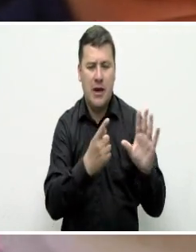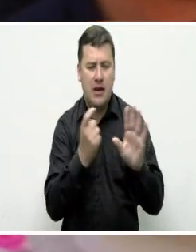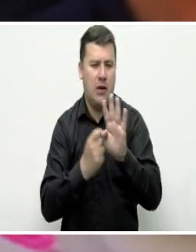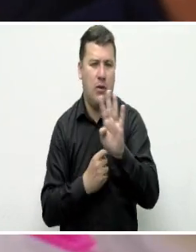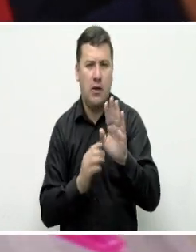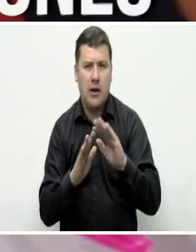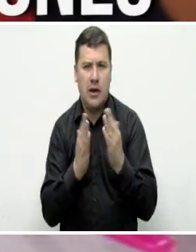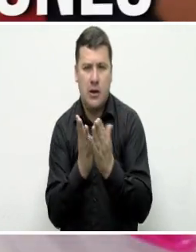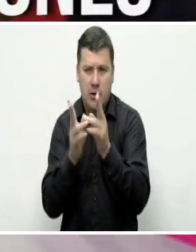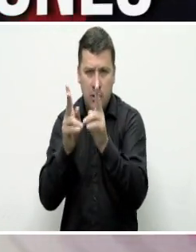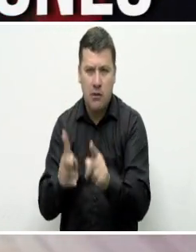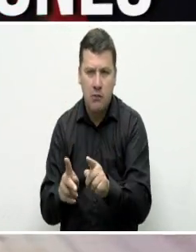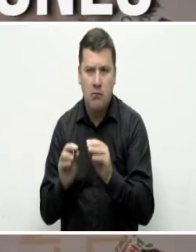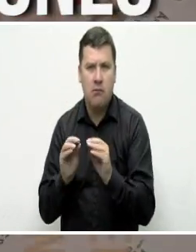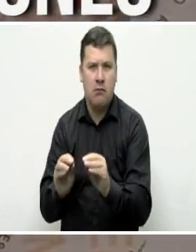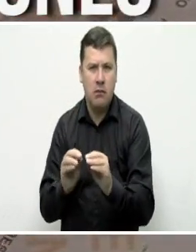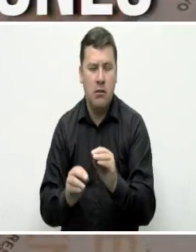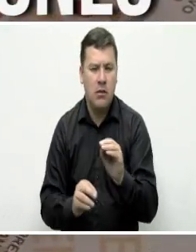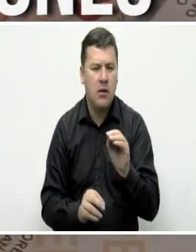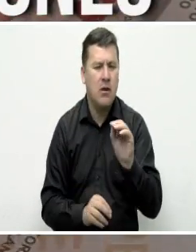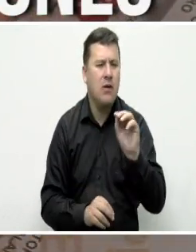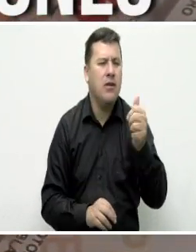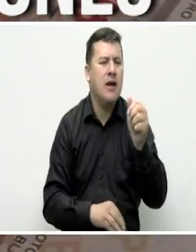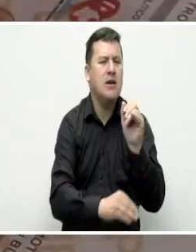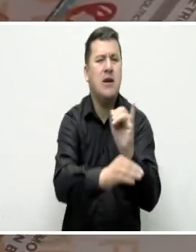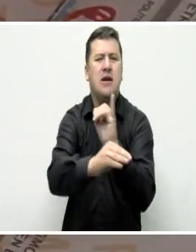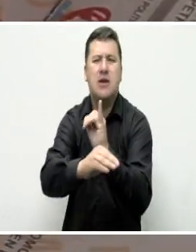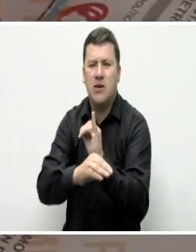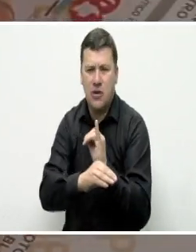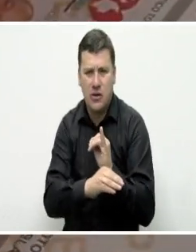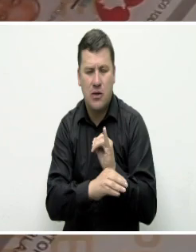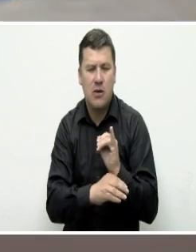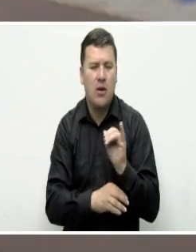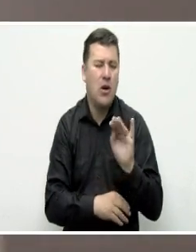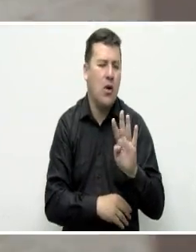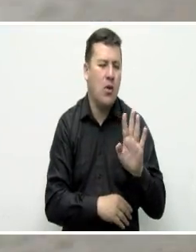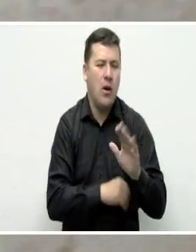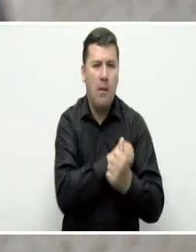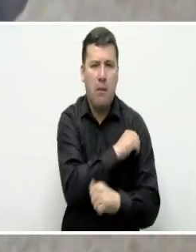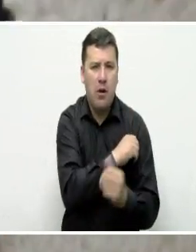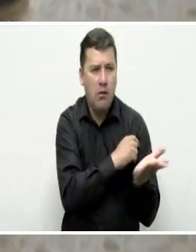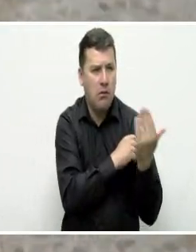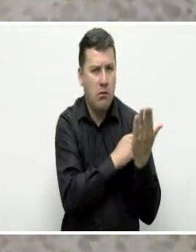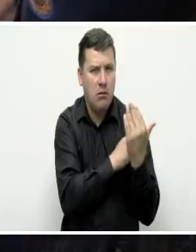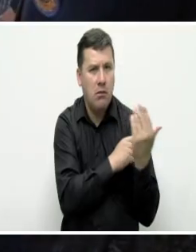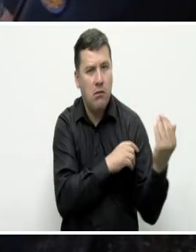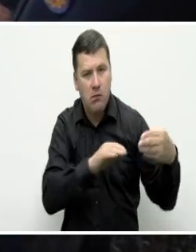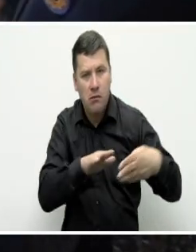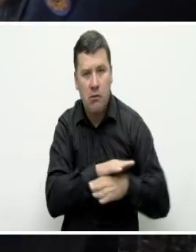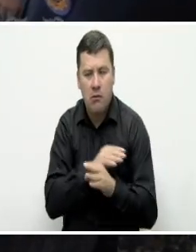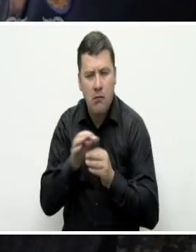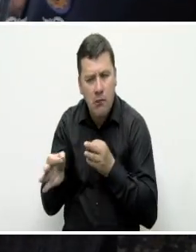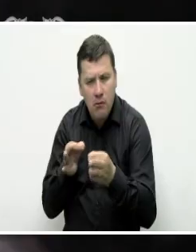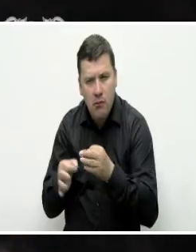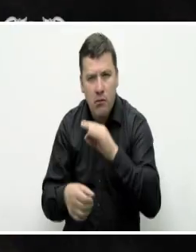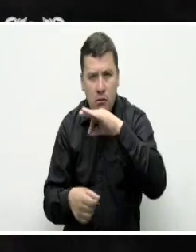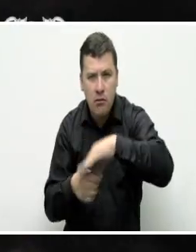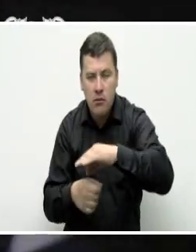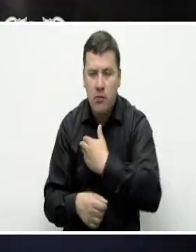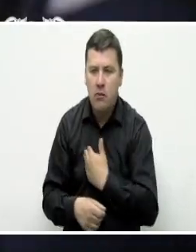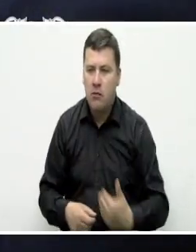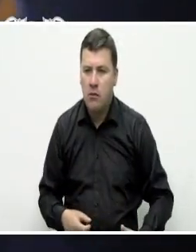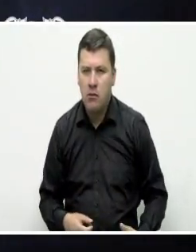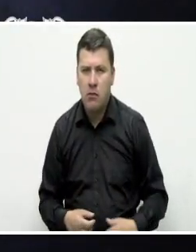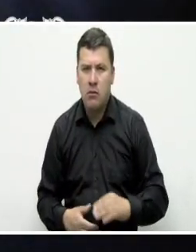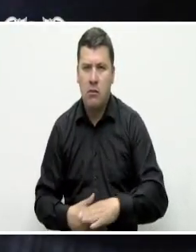44.644 estudiantes de 10 instituciones de Bogotá y 45 de Boyacá emularon el proceso de elección de presidente